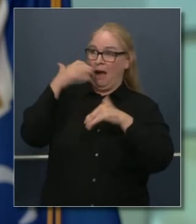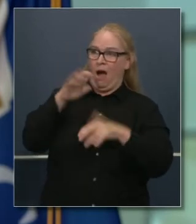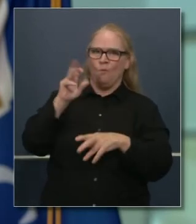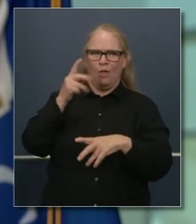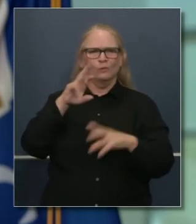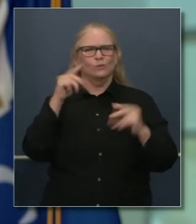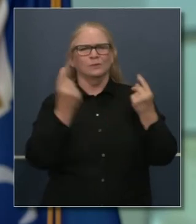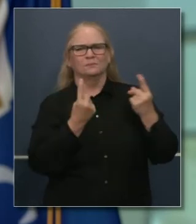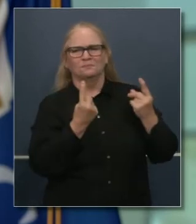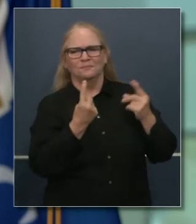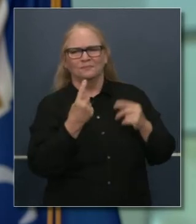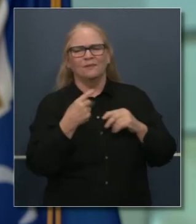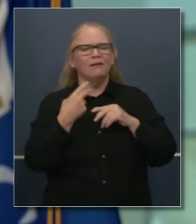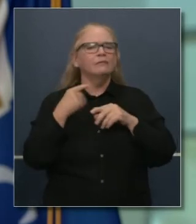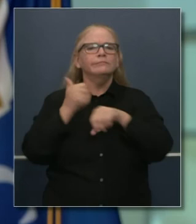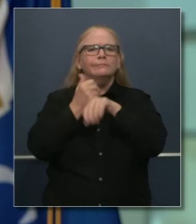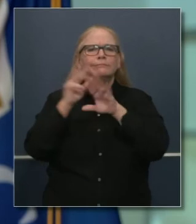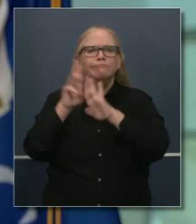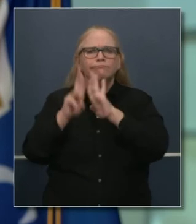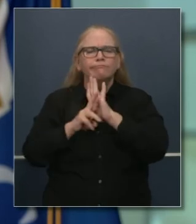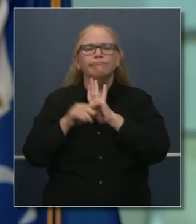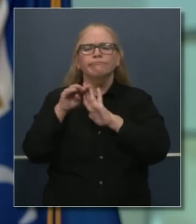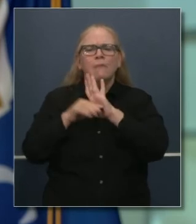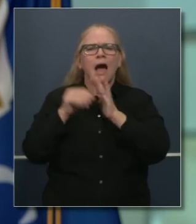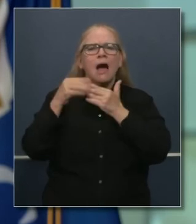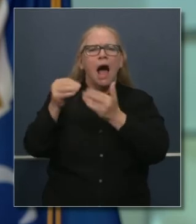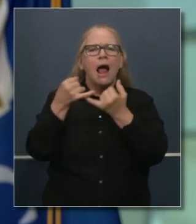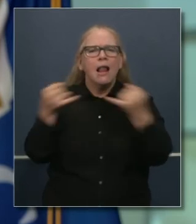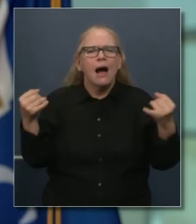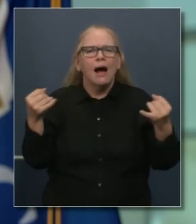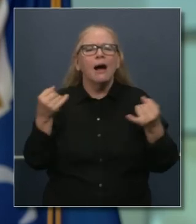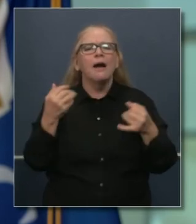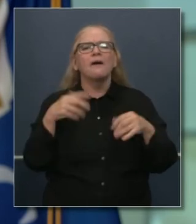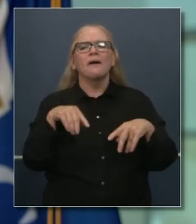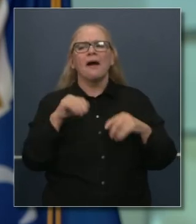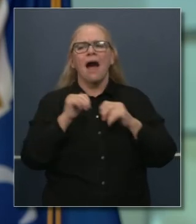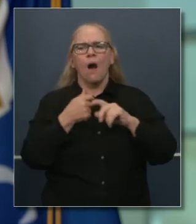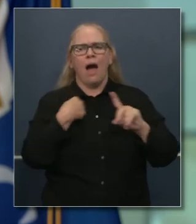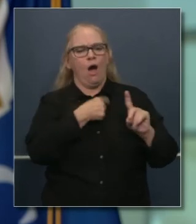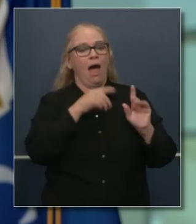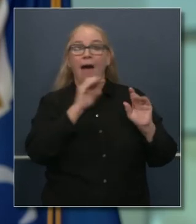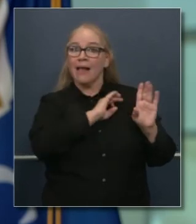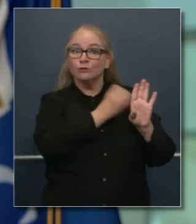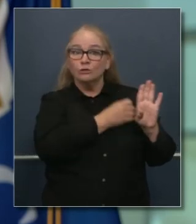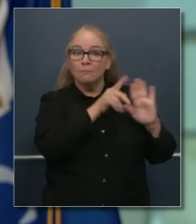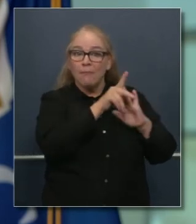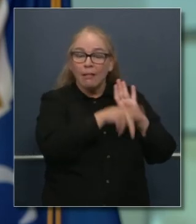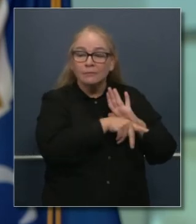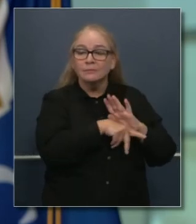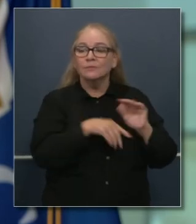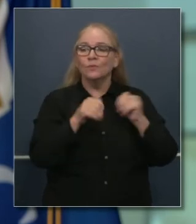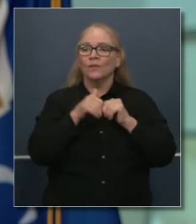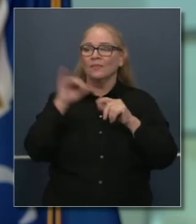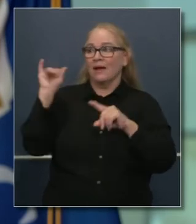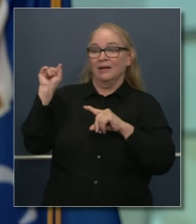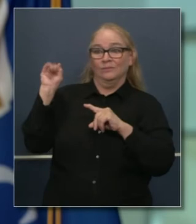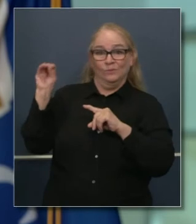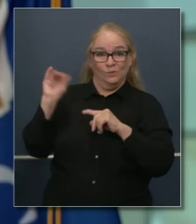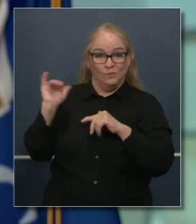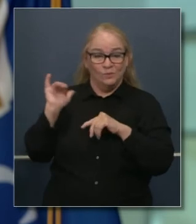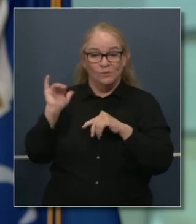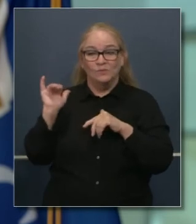necesario protocolos y procedimientos las aplicaciones de nuestras normas de energía y deseo